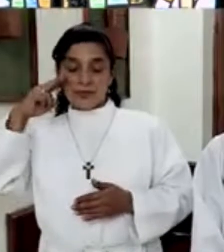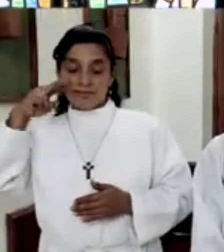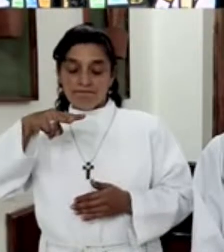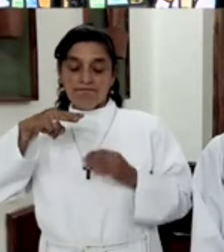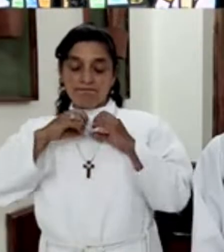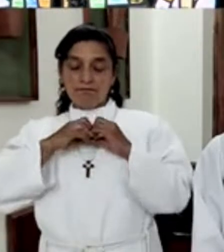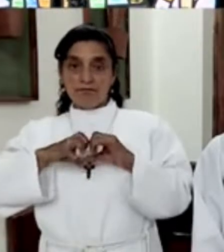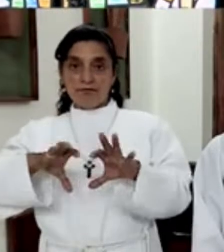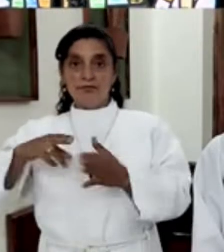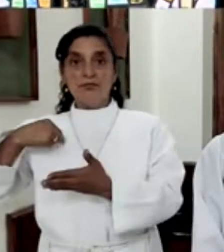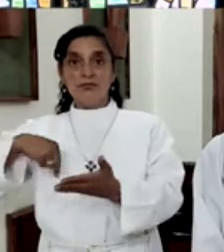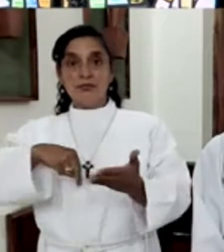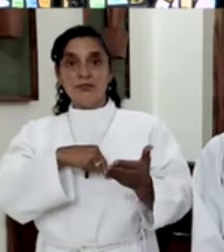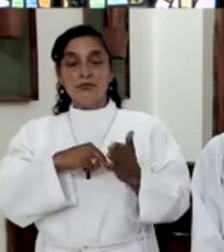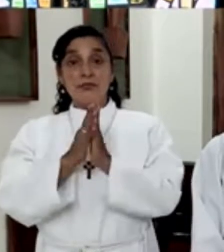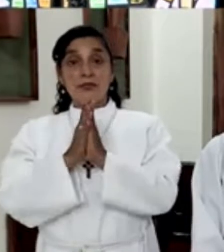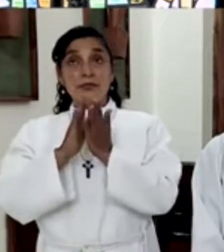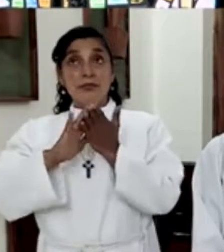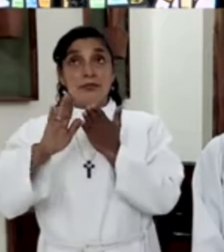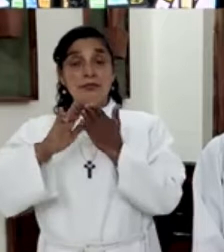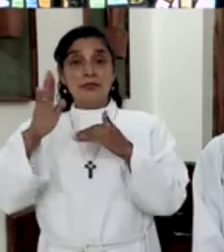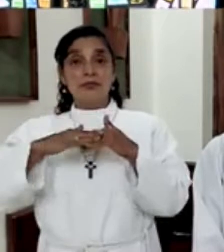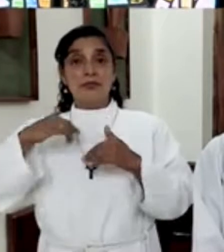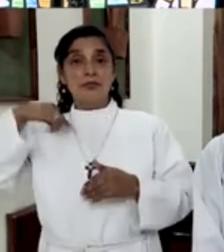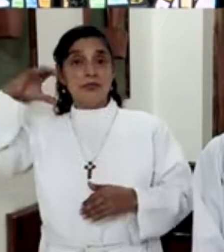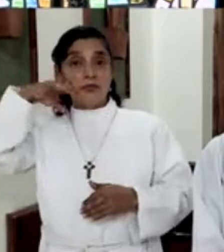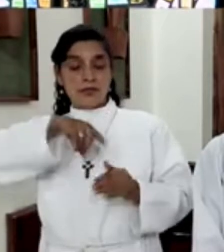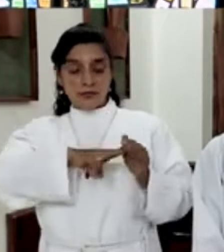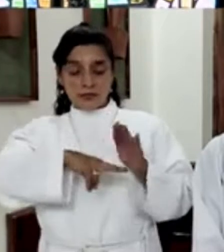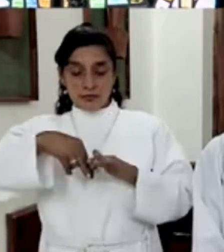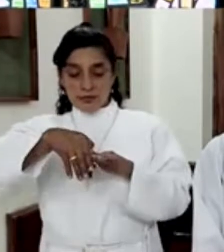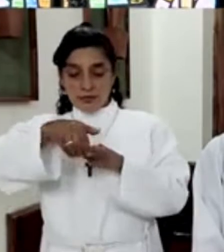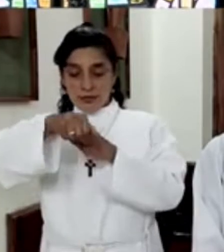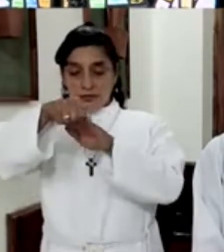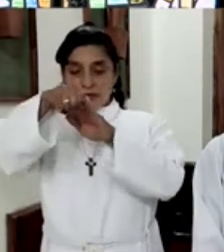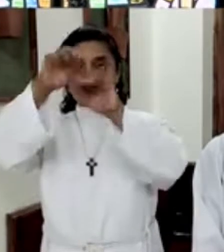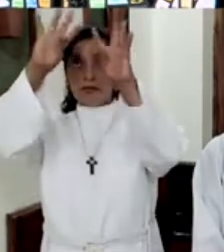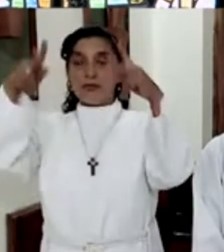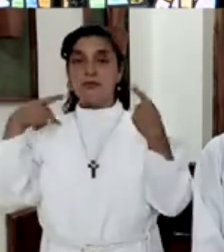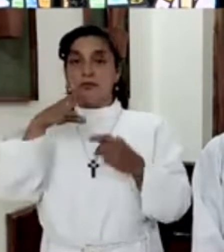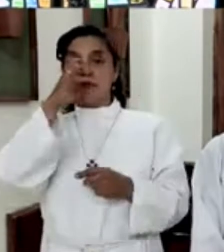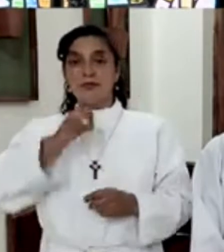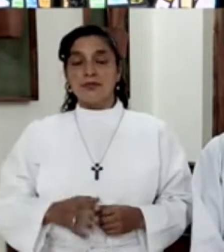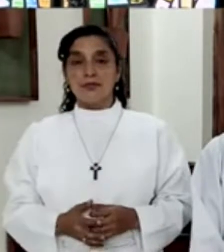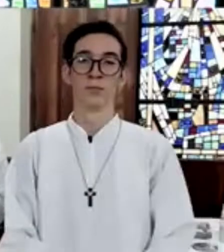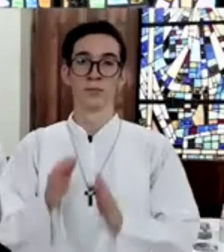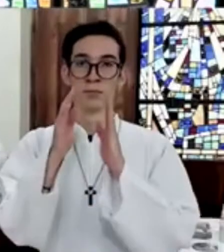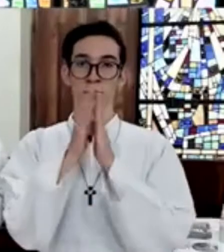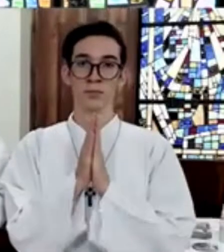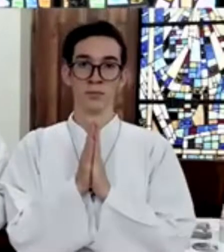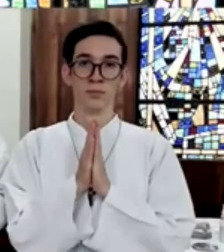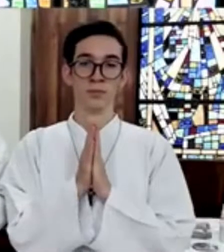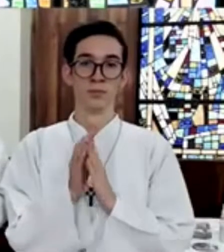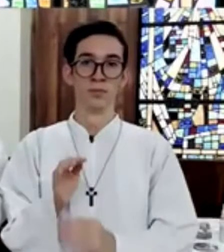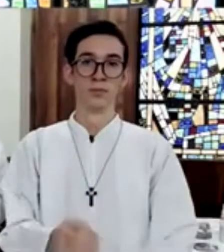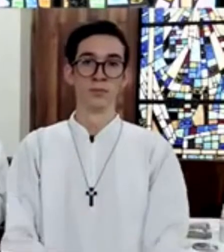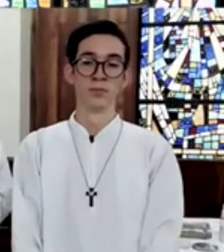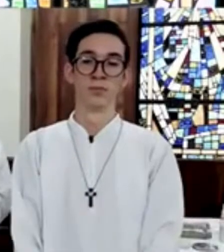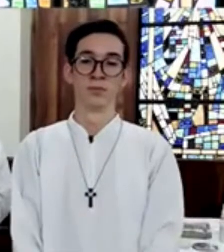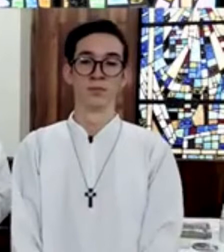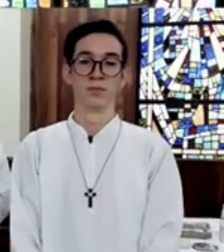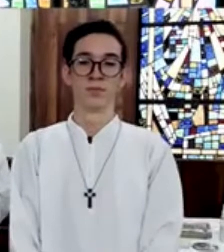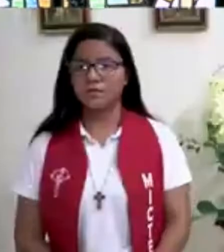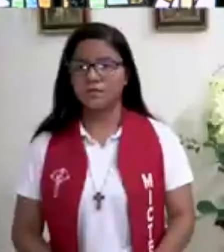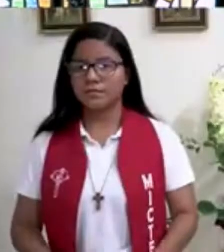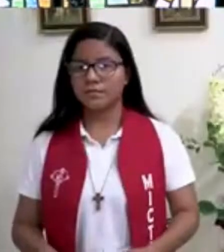tenga misericordia de nosotros, perdone nuestros pecados y nos lleve a la vida eterna. Amén.